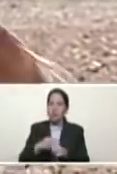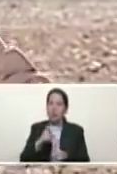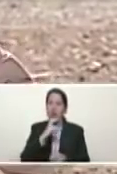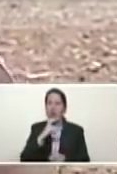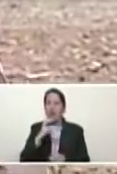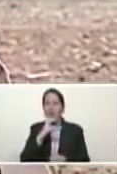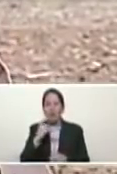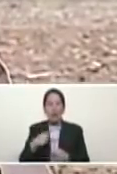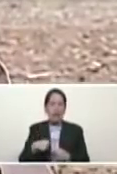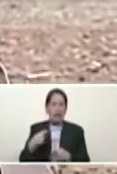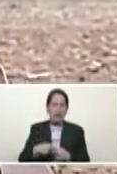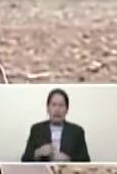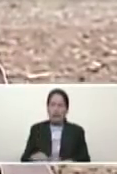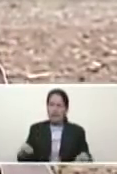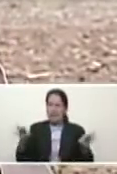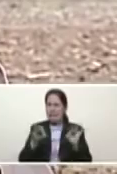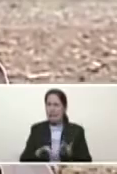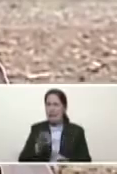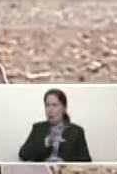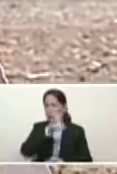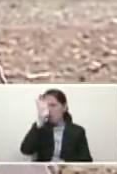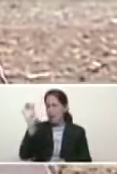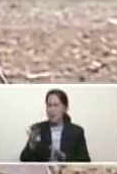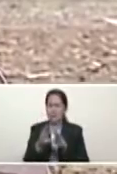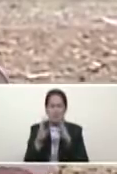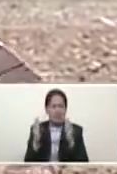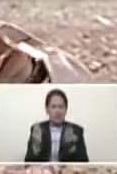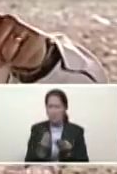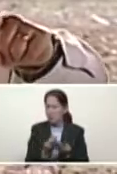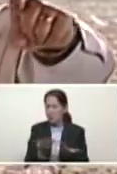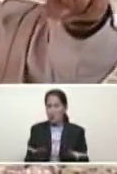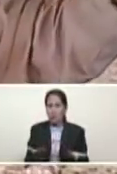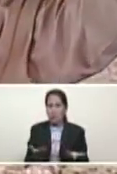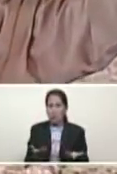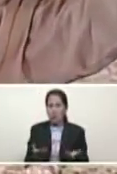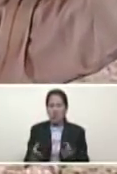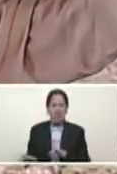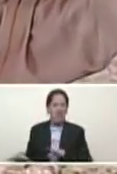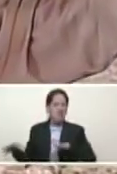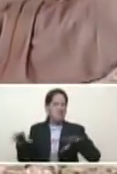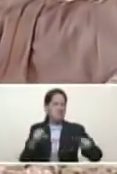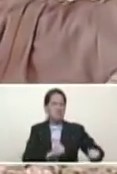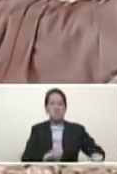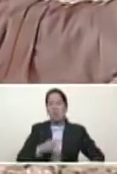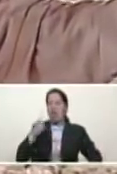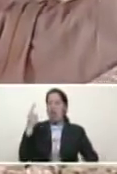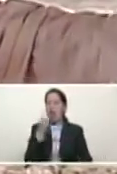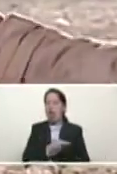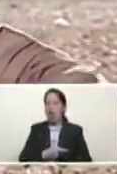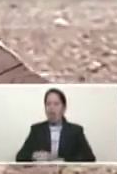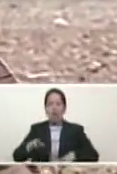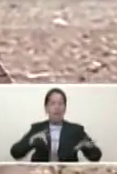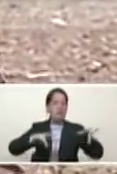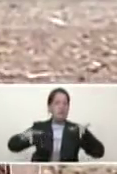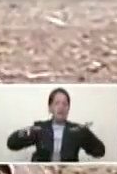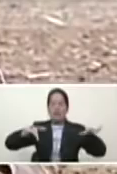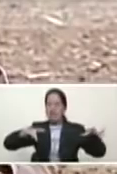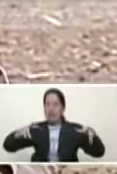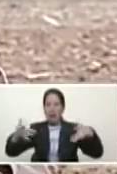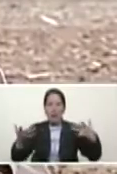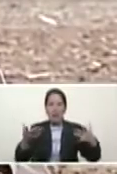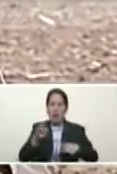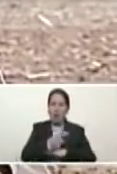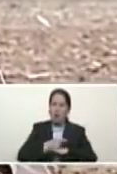gas a nadie en el mundo. Para ir a imponerle gobiernos títeres a nadie en el